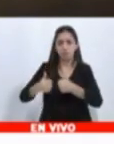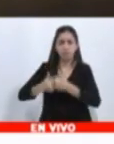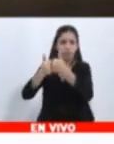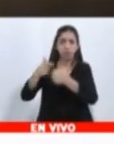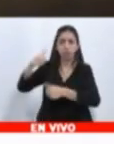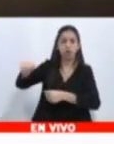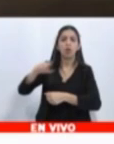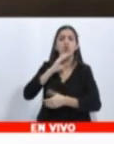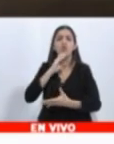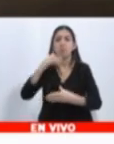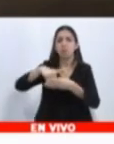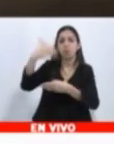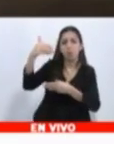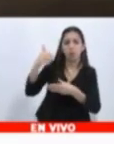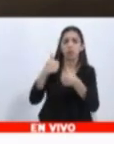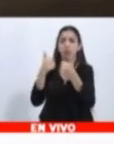No quería salir a hablar